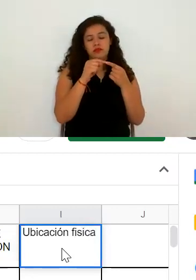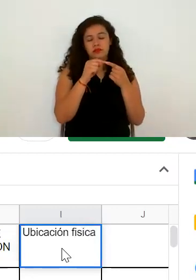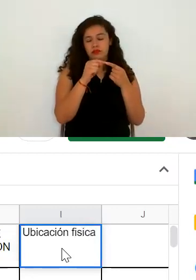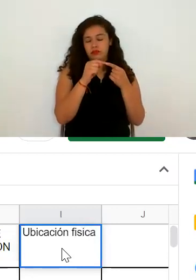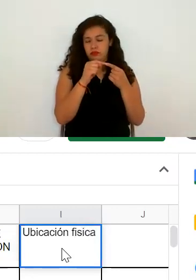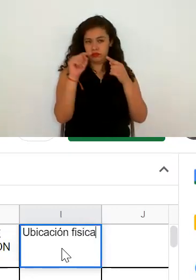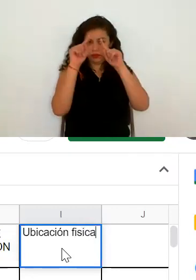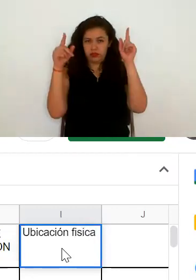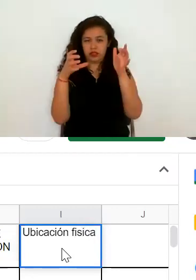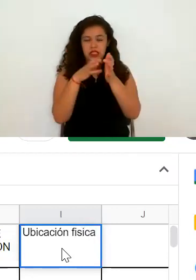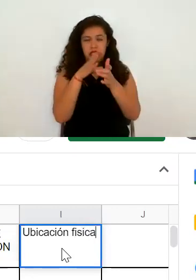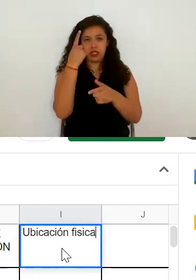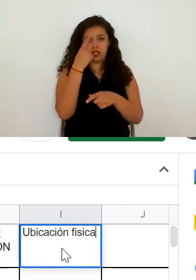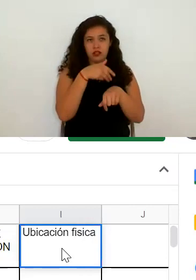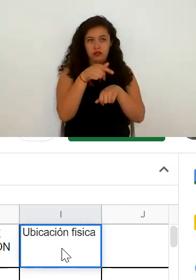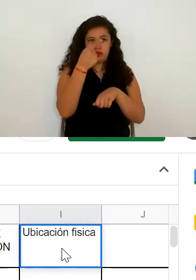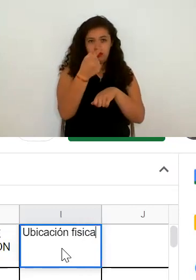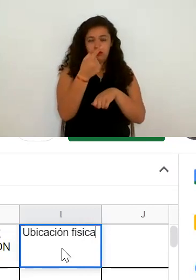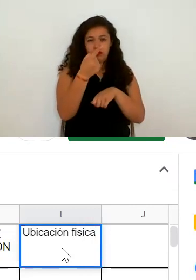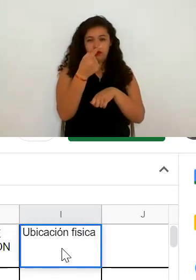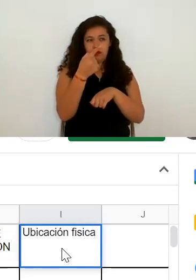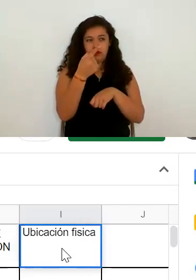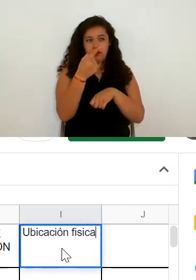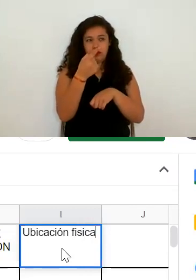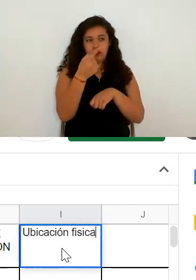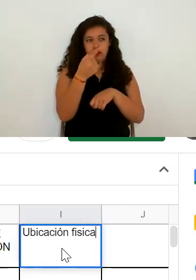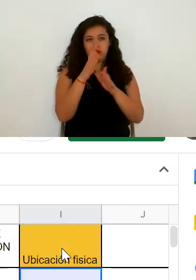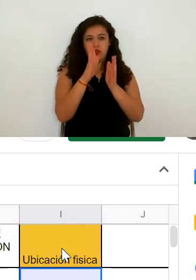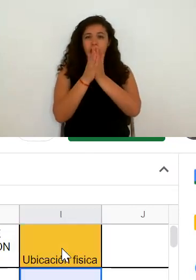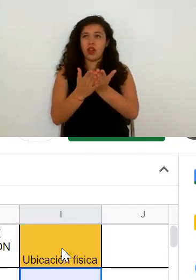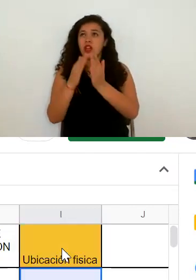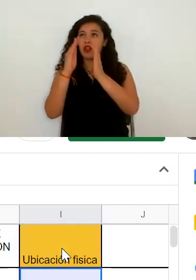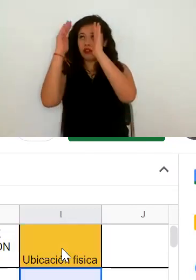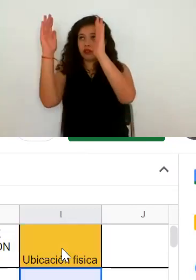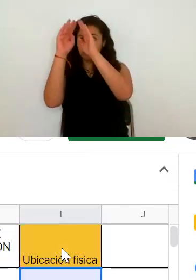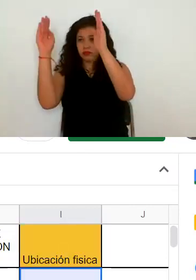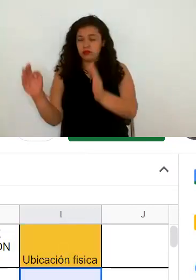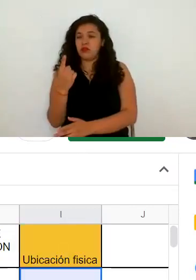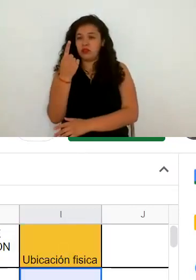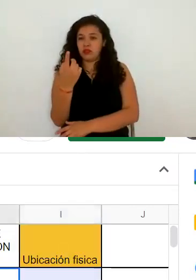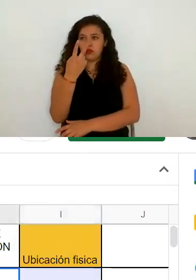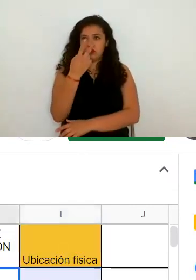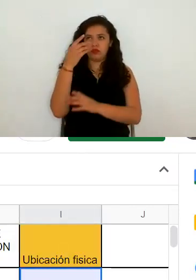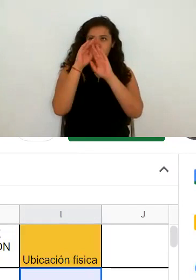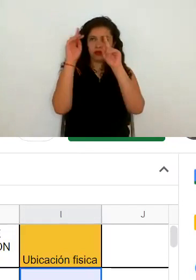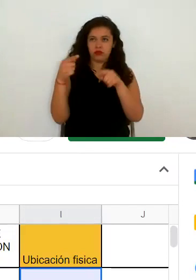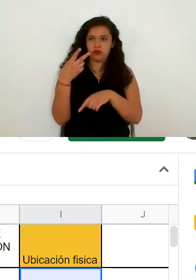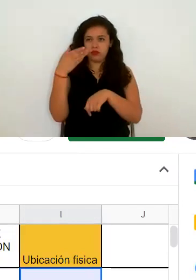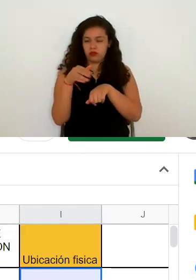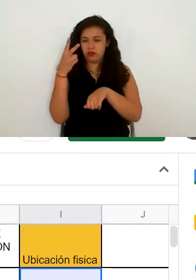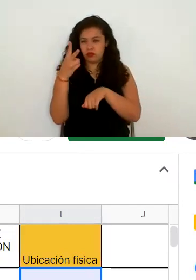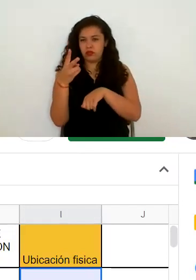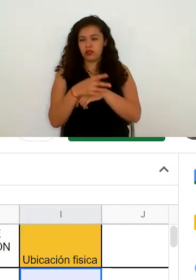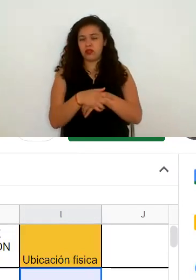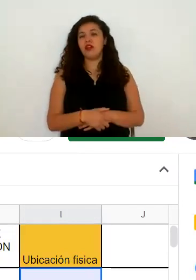archivero 1, cajón 1, o librero 1, librero 2, ¿no? Pero aquí tal vez ustedes ya